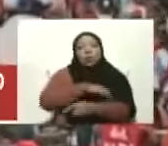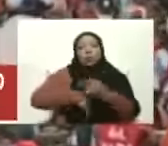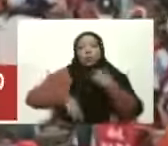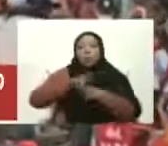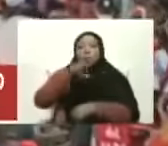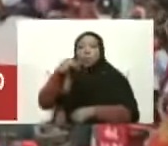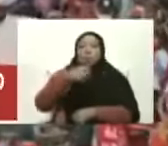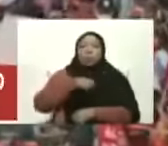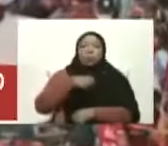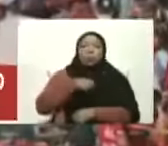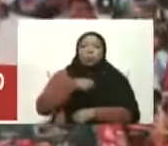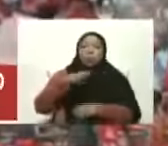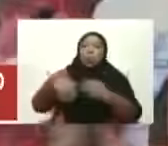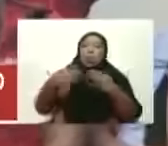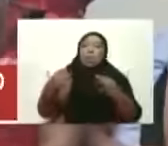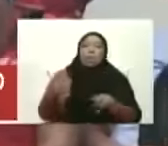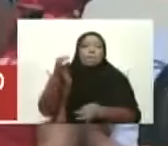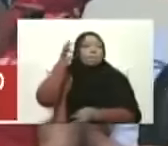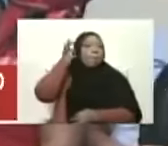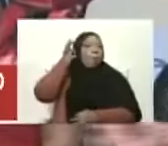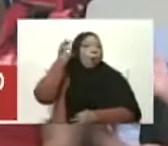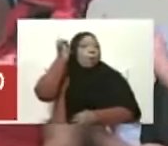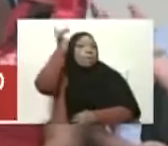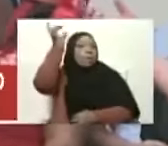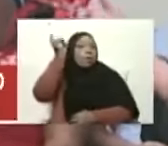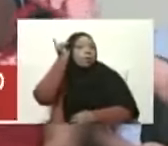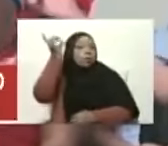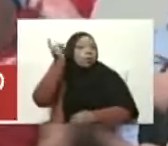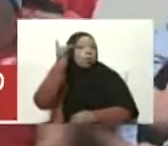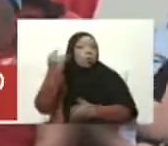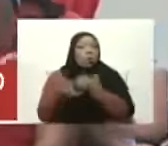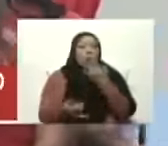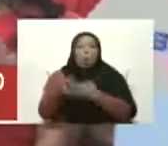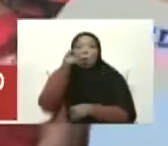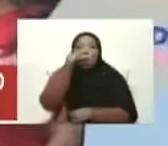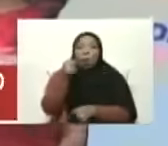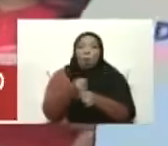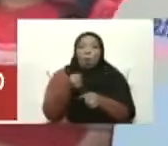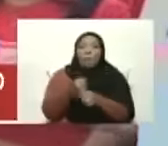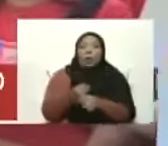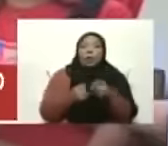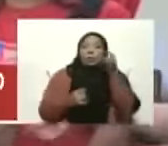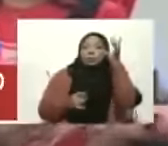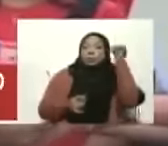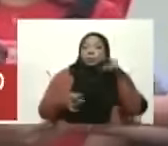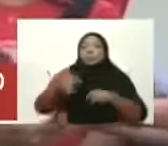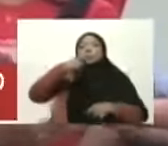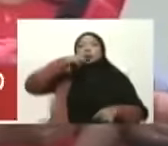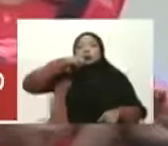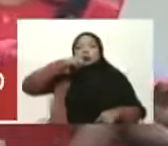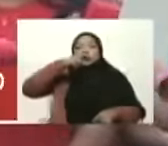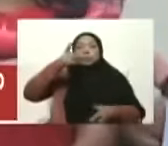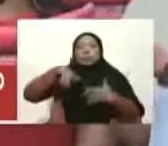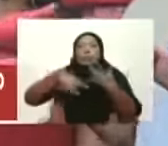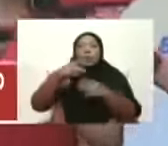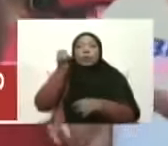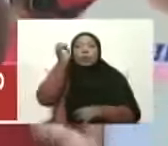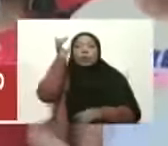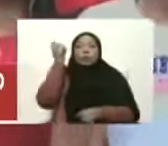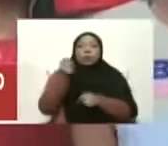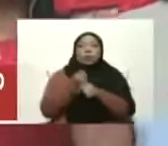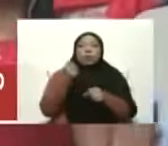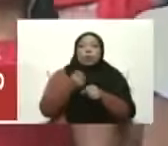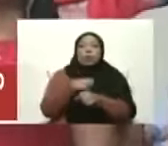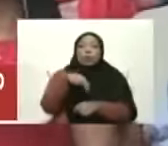No, aquí cada mujer se la inventó, cada hombre se lo inventó y Maduro se la inventó